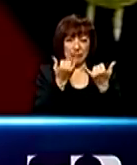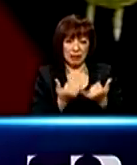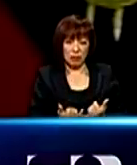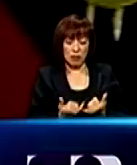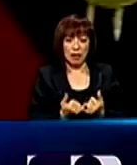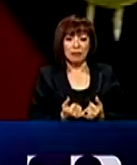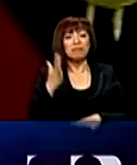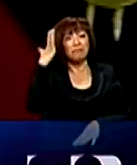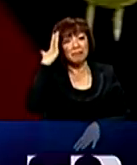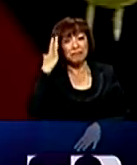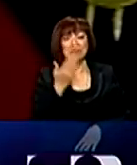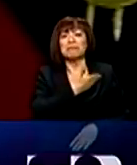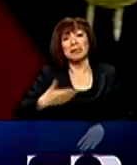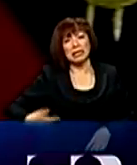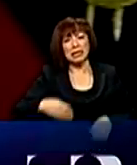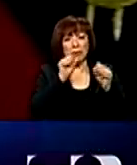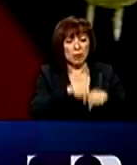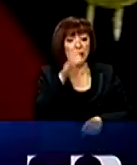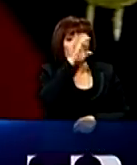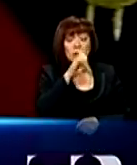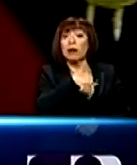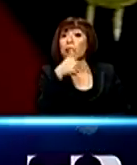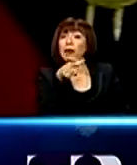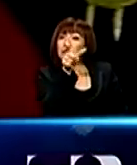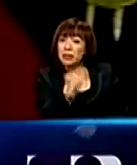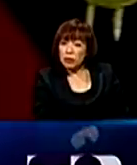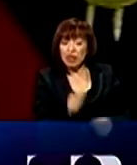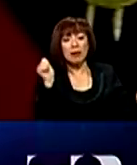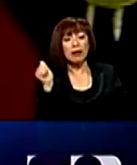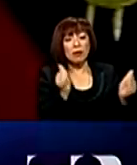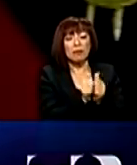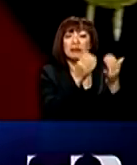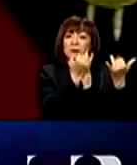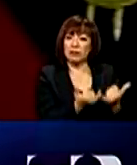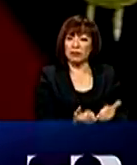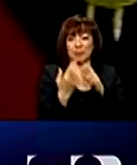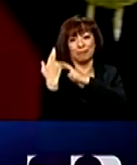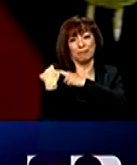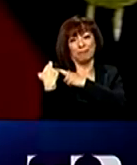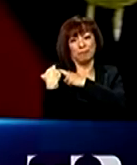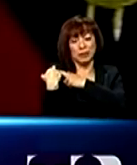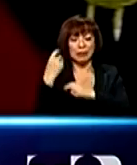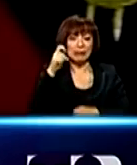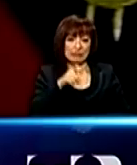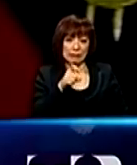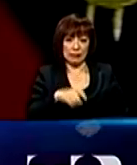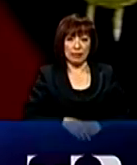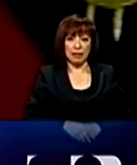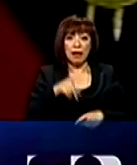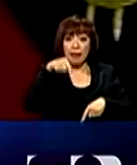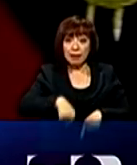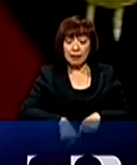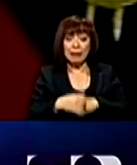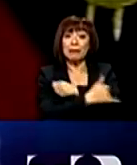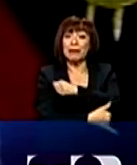contar con alguien más para que asuma definitivamente las grandes responsabilidades que me encargó. El país quiere y